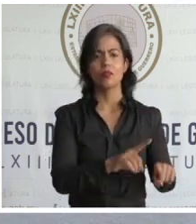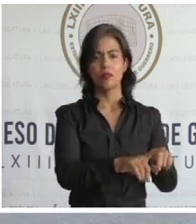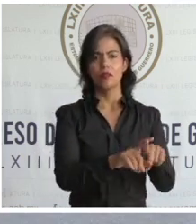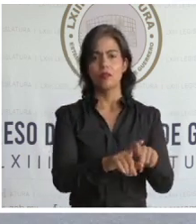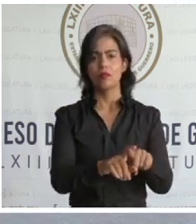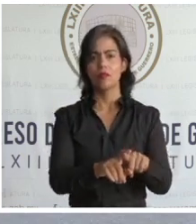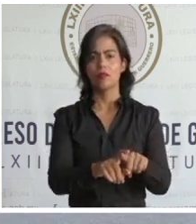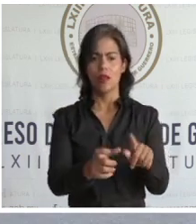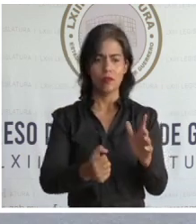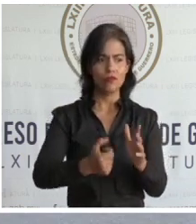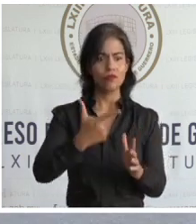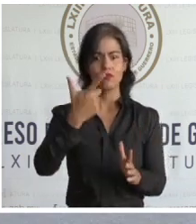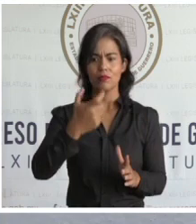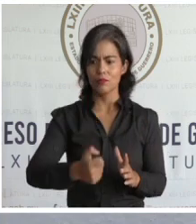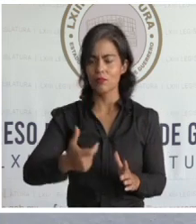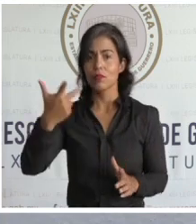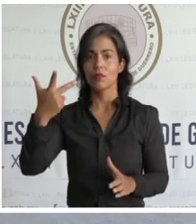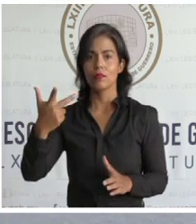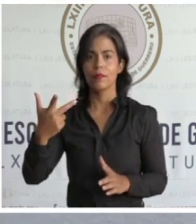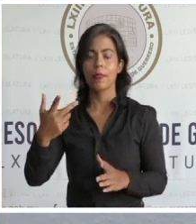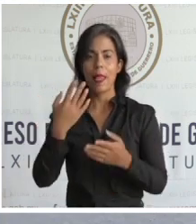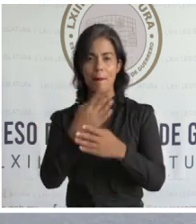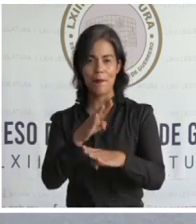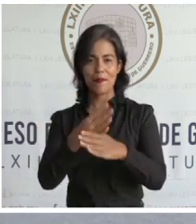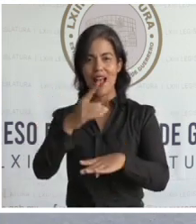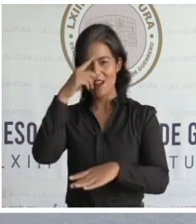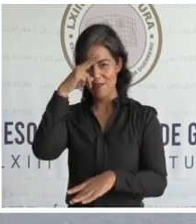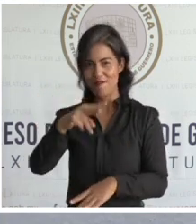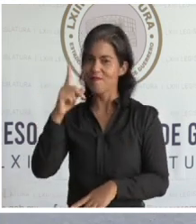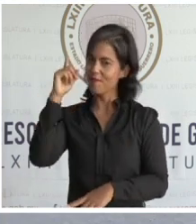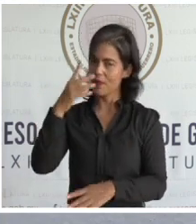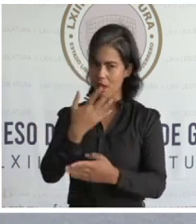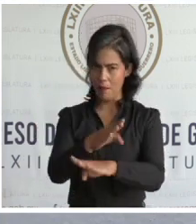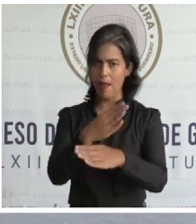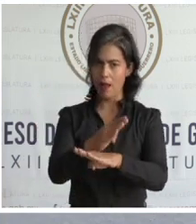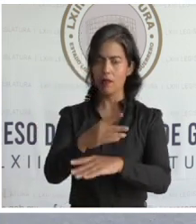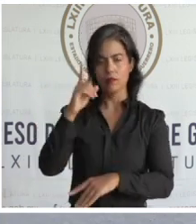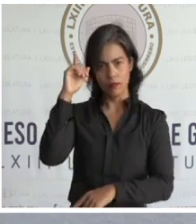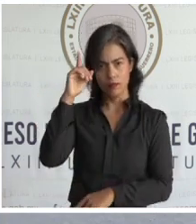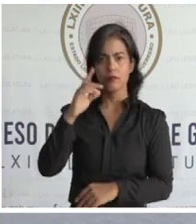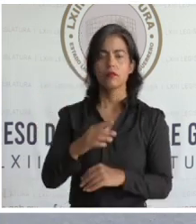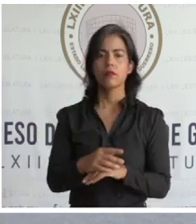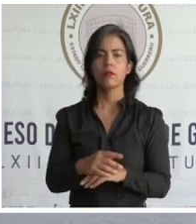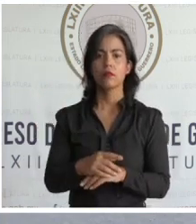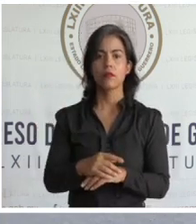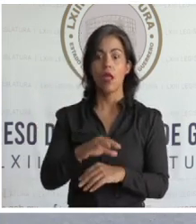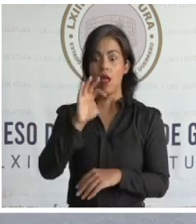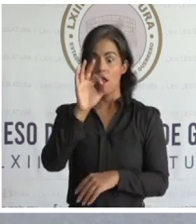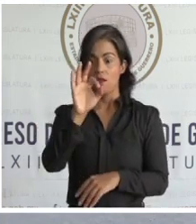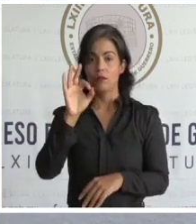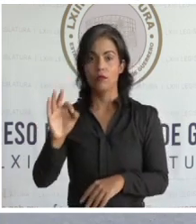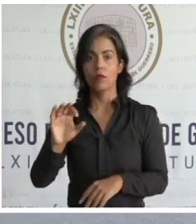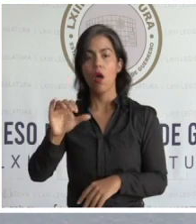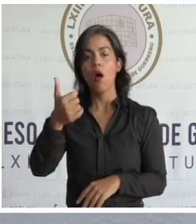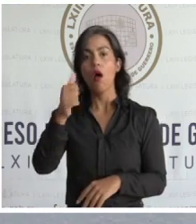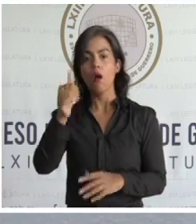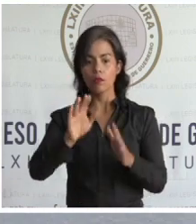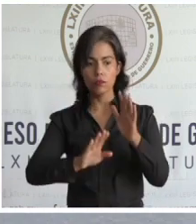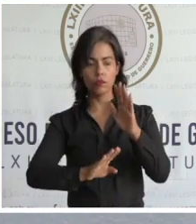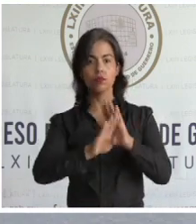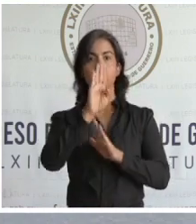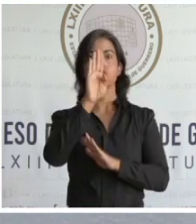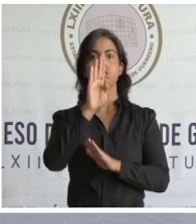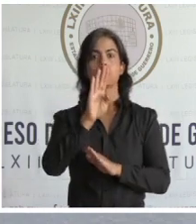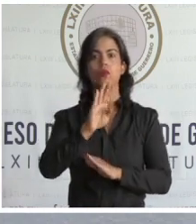sumarle, el propio Banco de México decidió elevar la tasa de intereses al 11%,